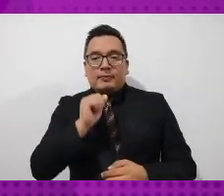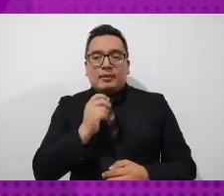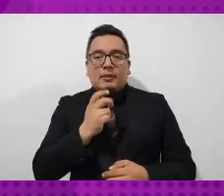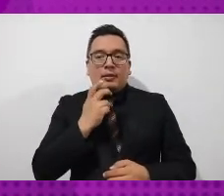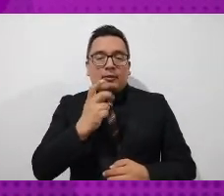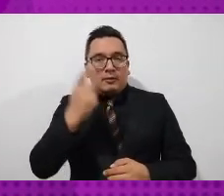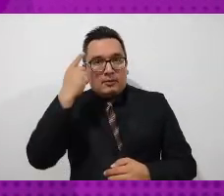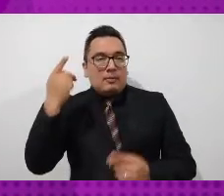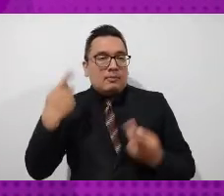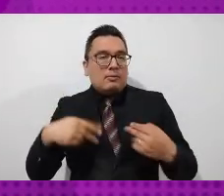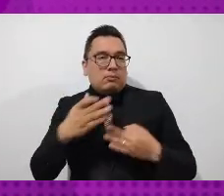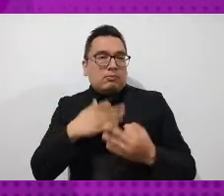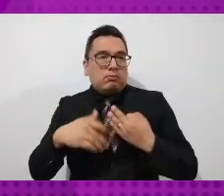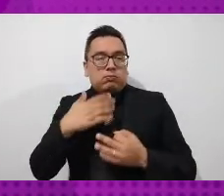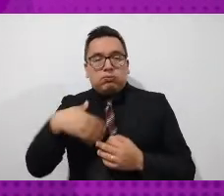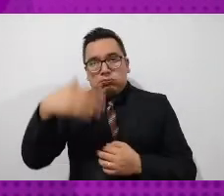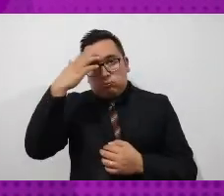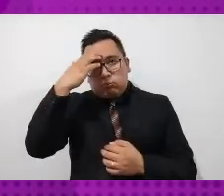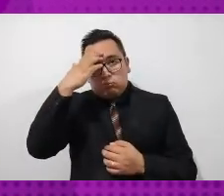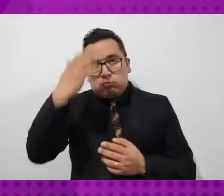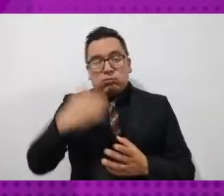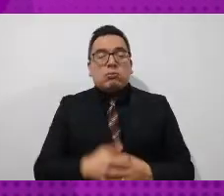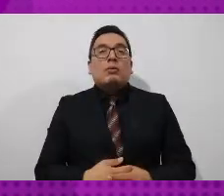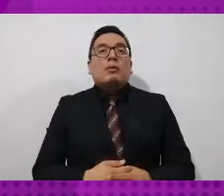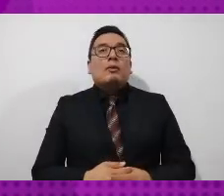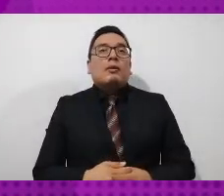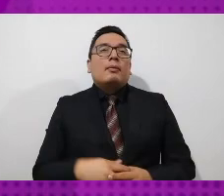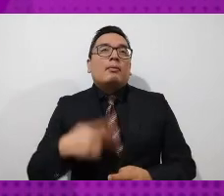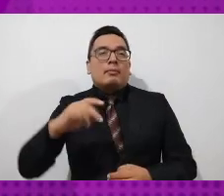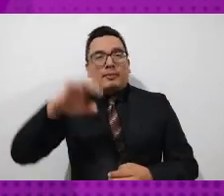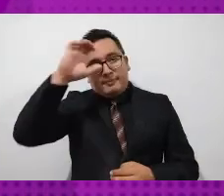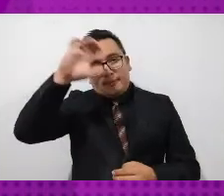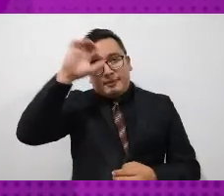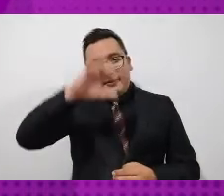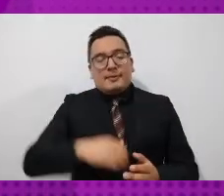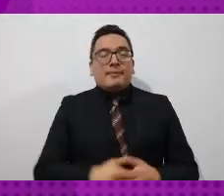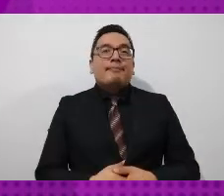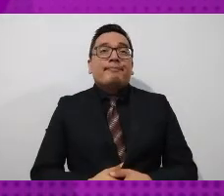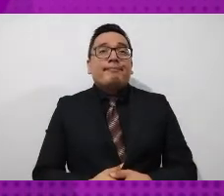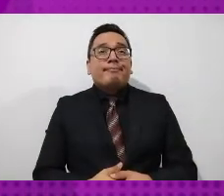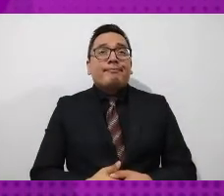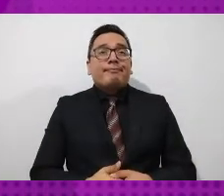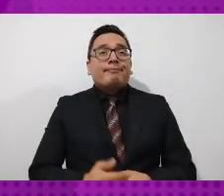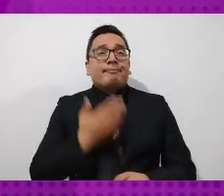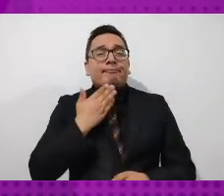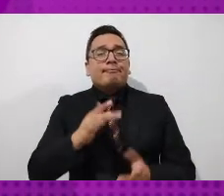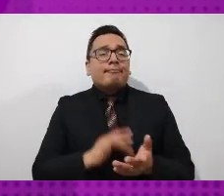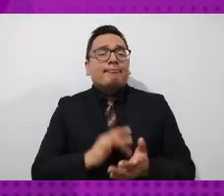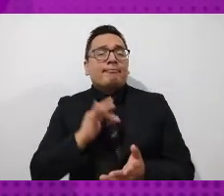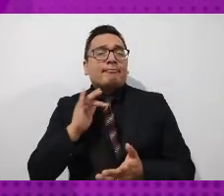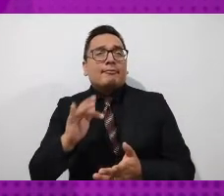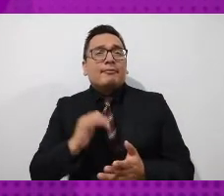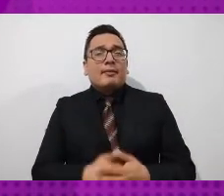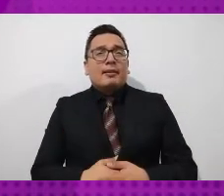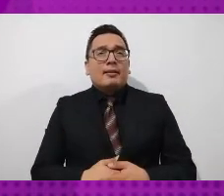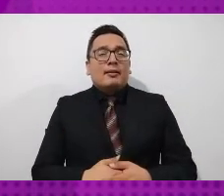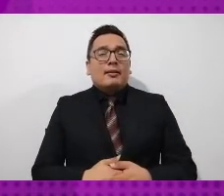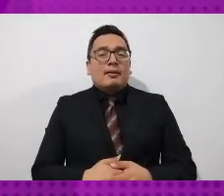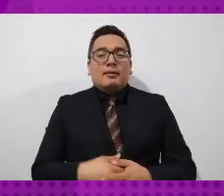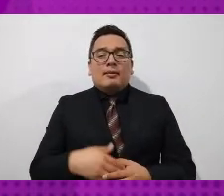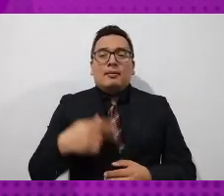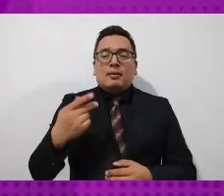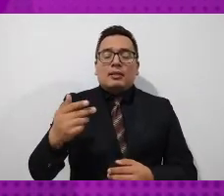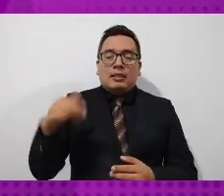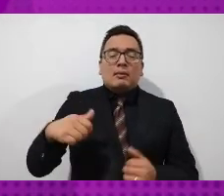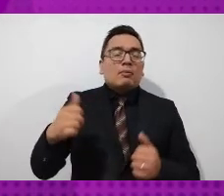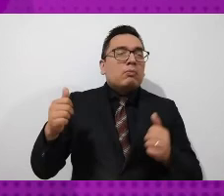en ese conocimiento que tienen de la vida diaria, de la vida cotidiana. Claro que sí, consejero, pues muchísimas gracias por haber estado